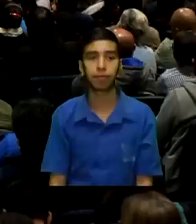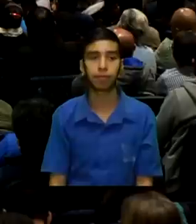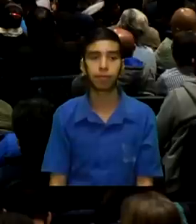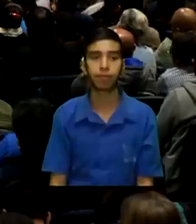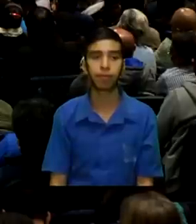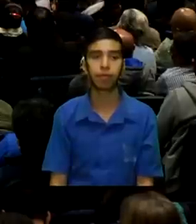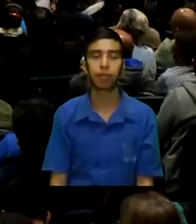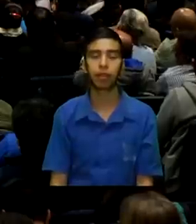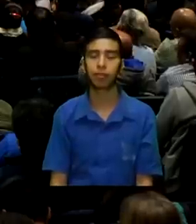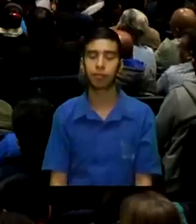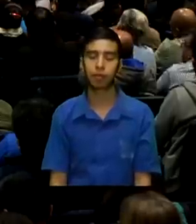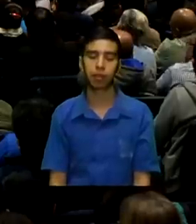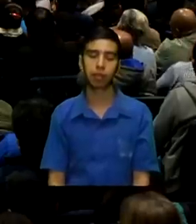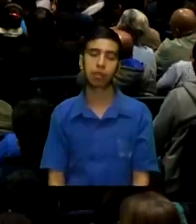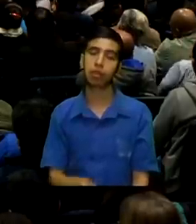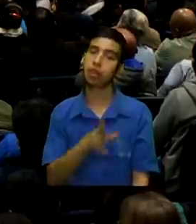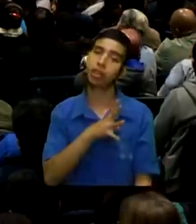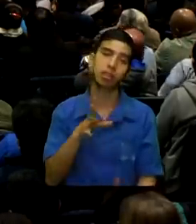guerras, hermano.